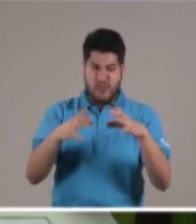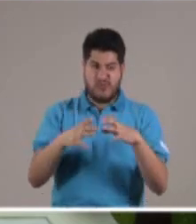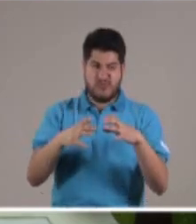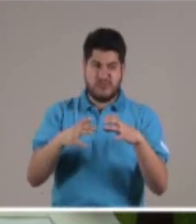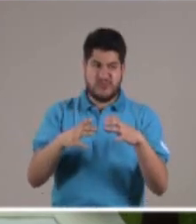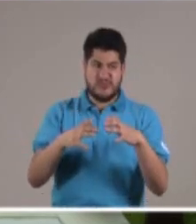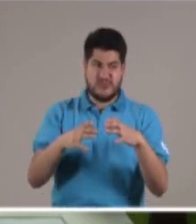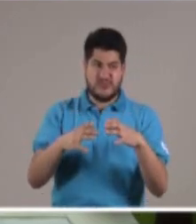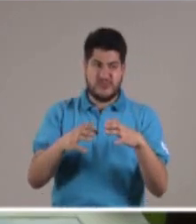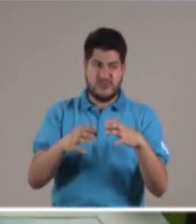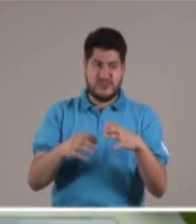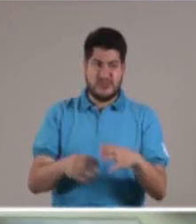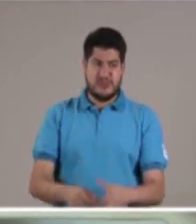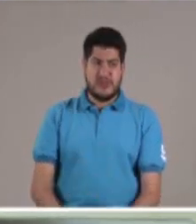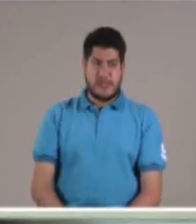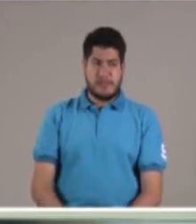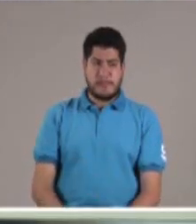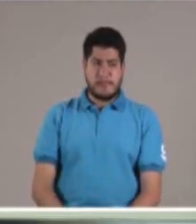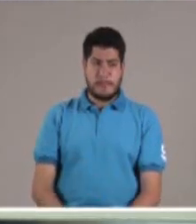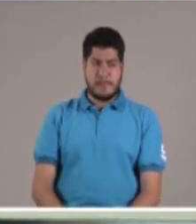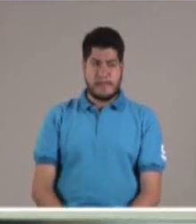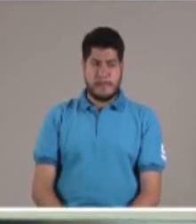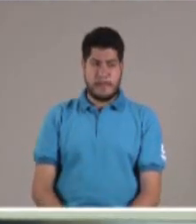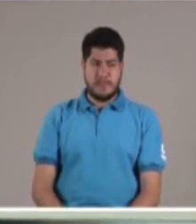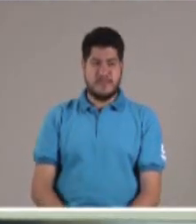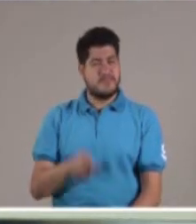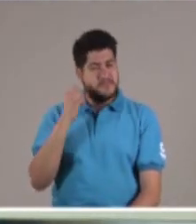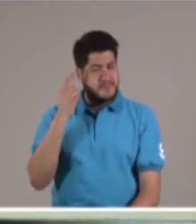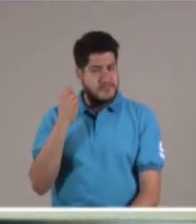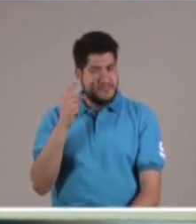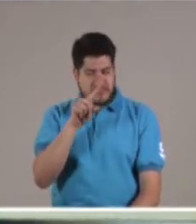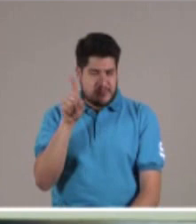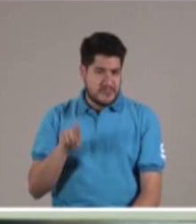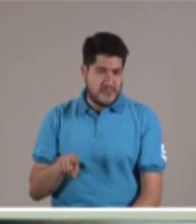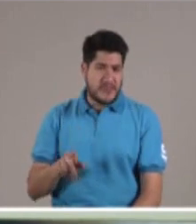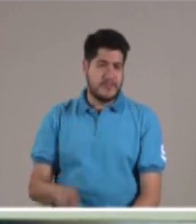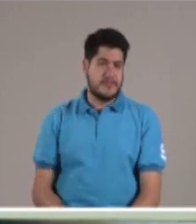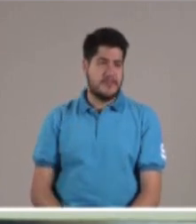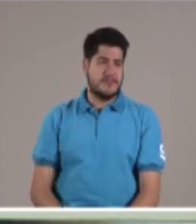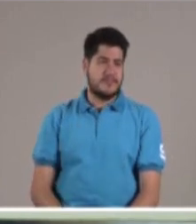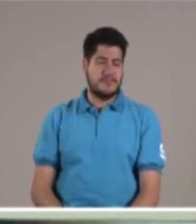Sí ya me dio entender que pozo es verdad qué puso